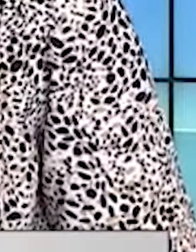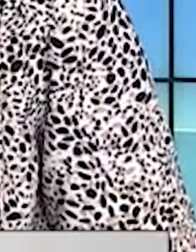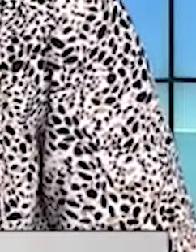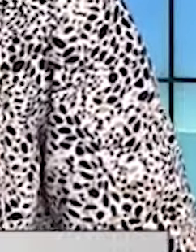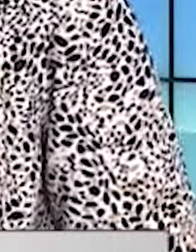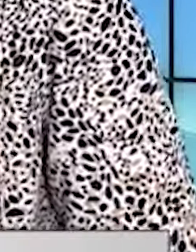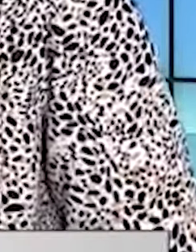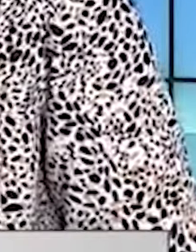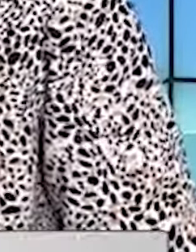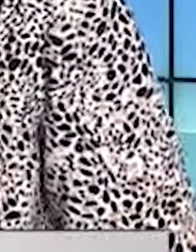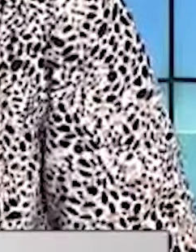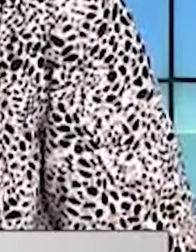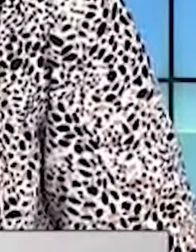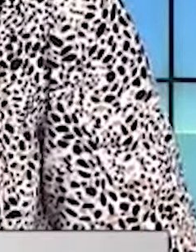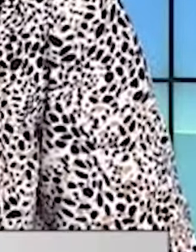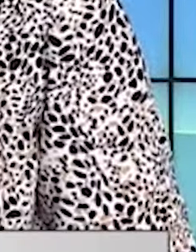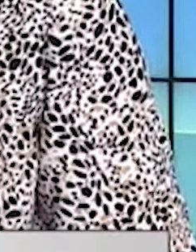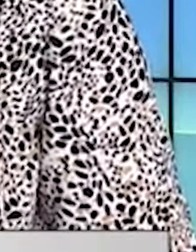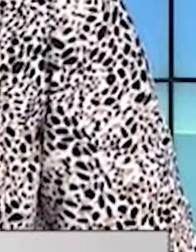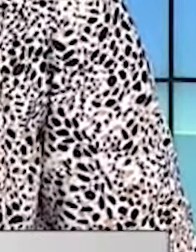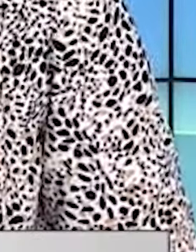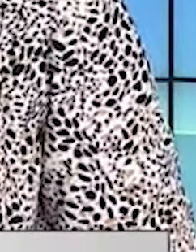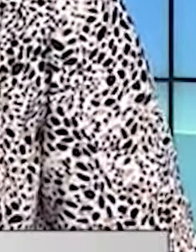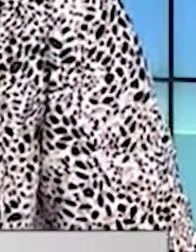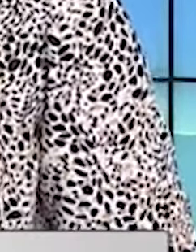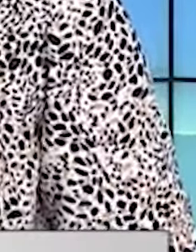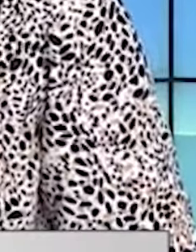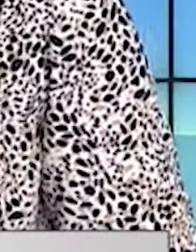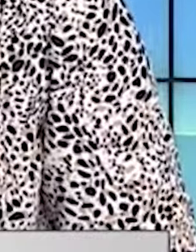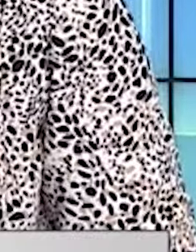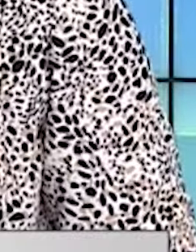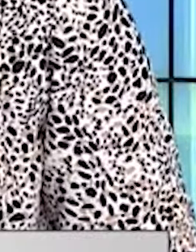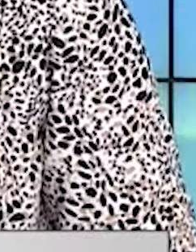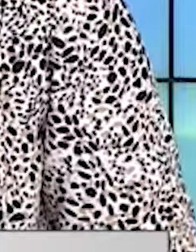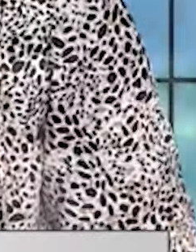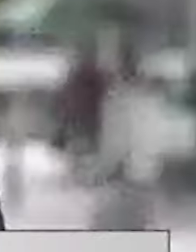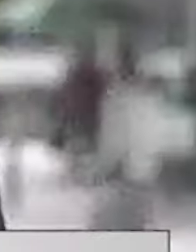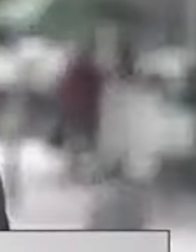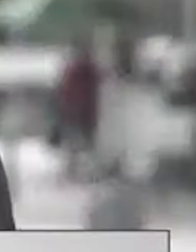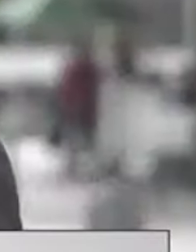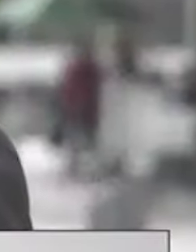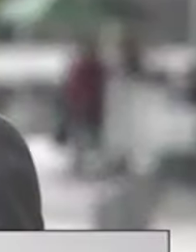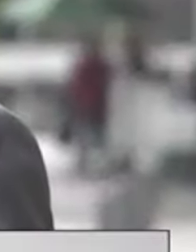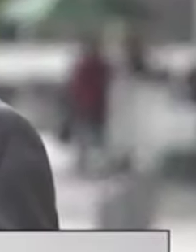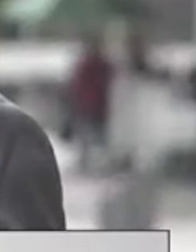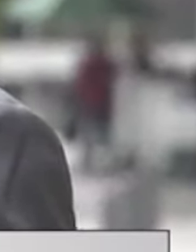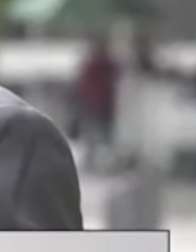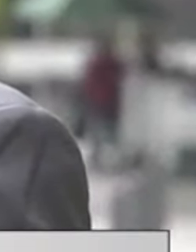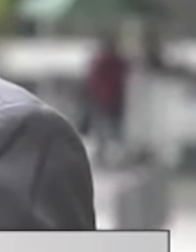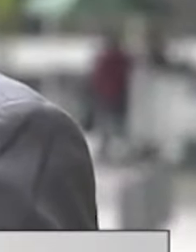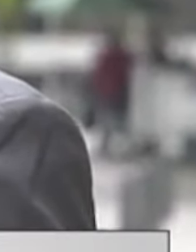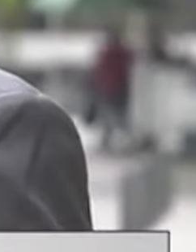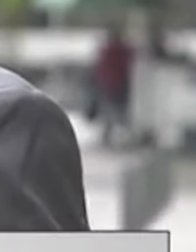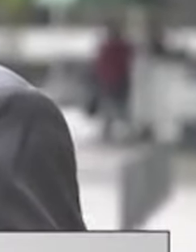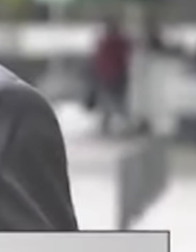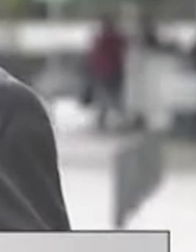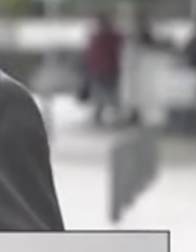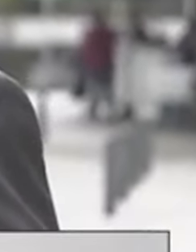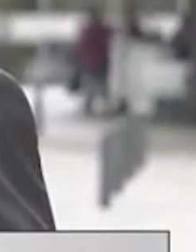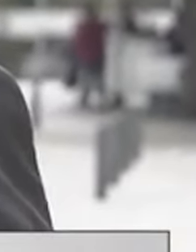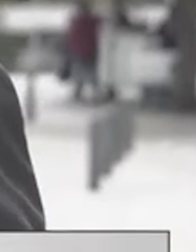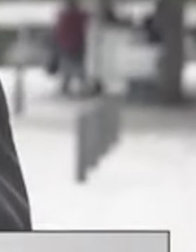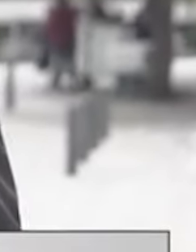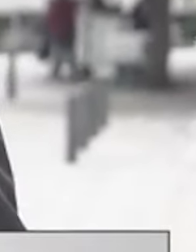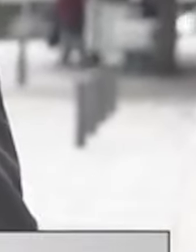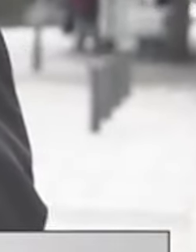de 2024 y advirtió un crecimiento de la deuda pública. En la evaluación del Comité Autónomo, el país tendrá